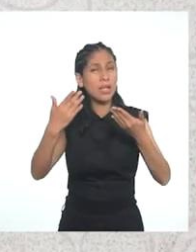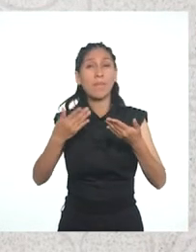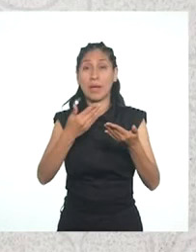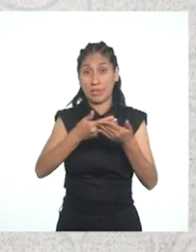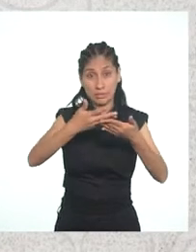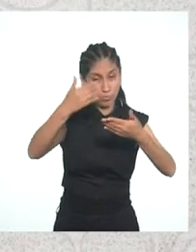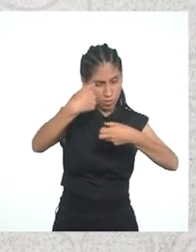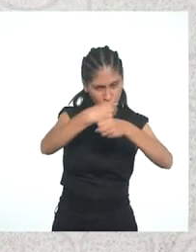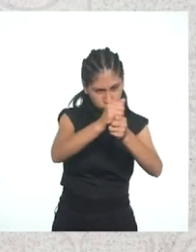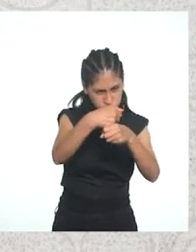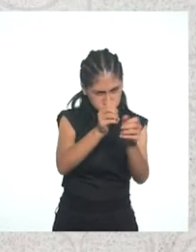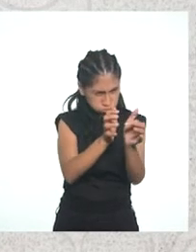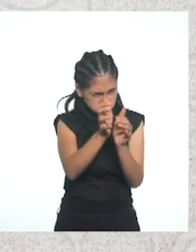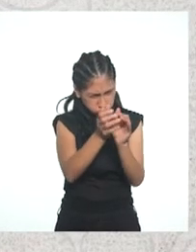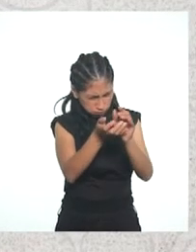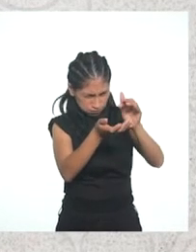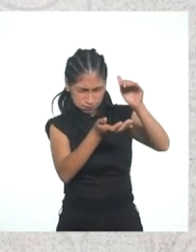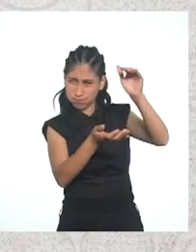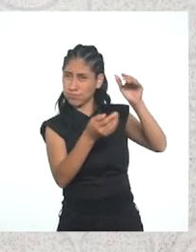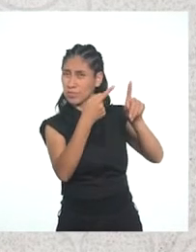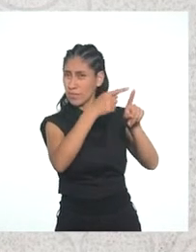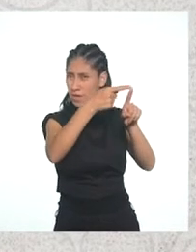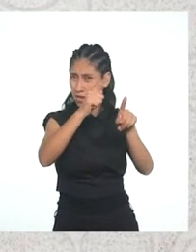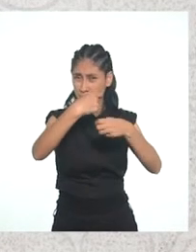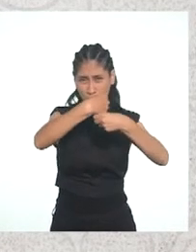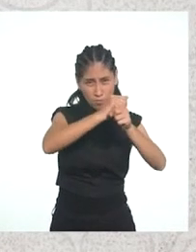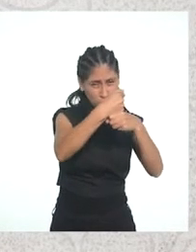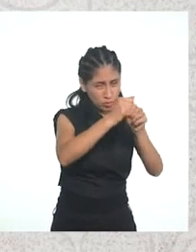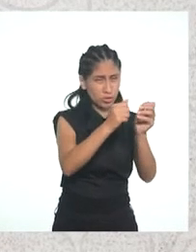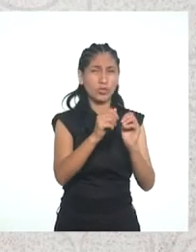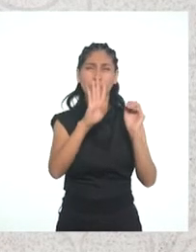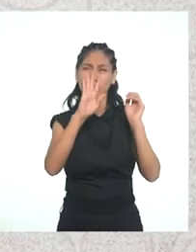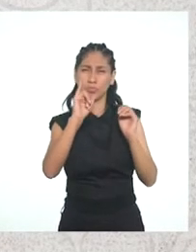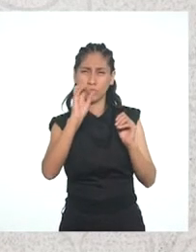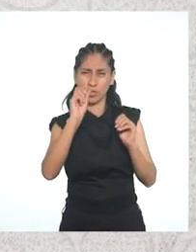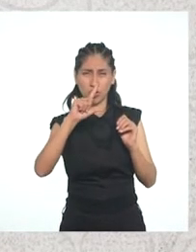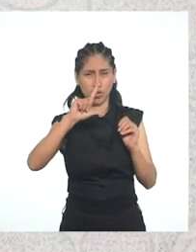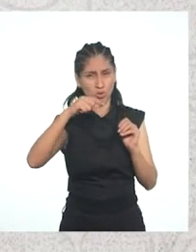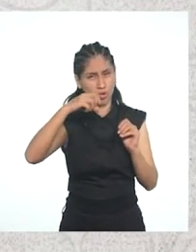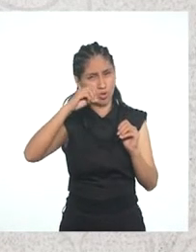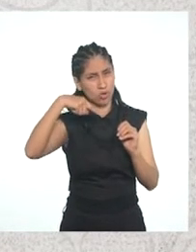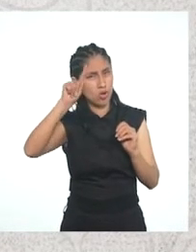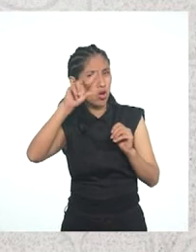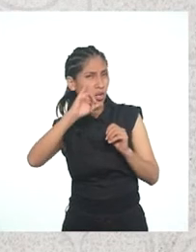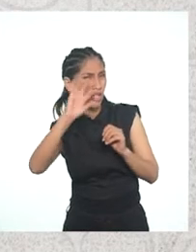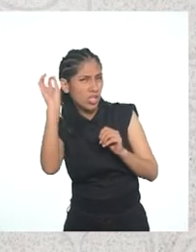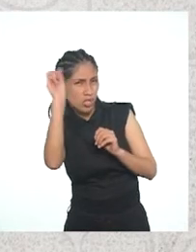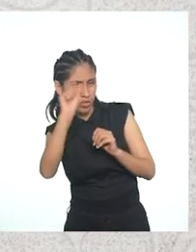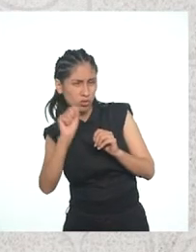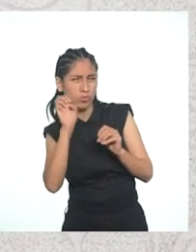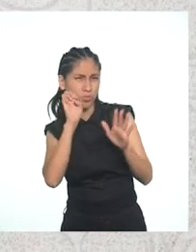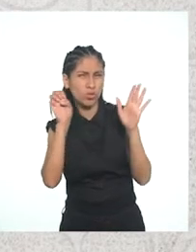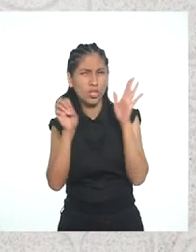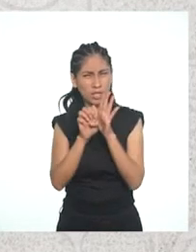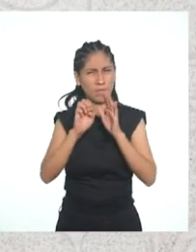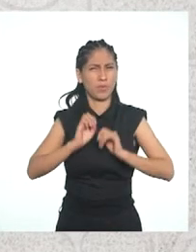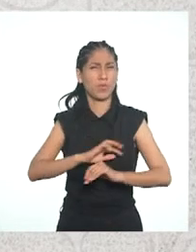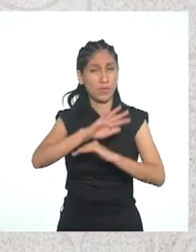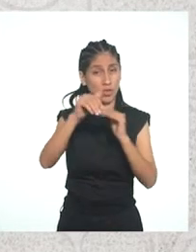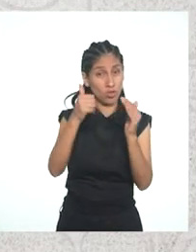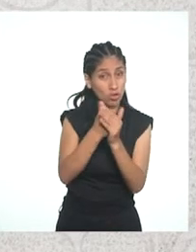productos industriales a través de procesos biológicos. Por ejemplo, en la industria alimentaria se